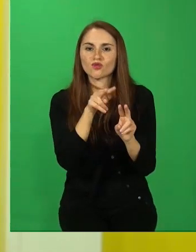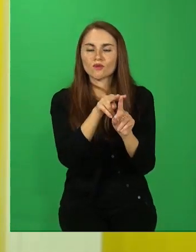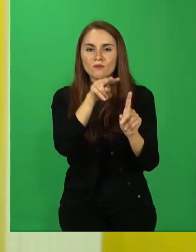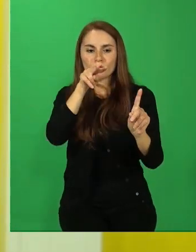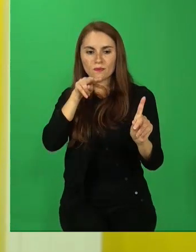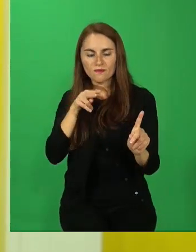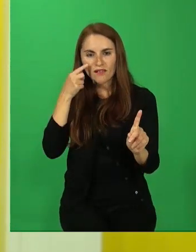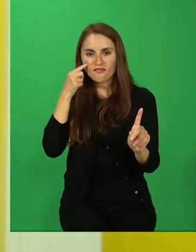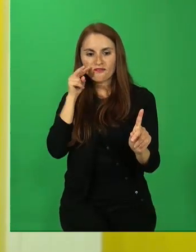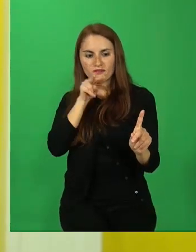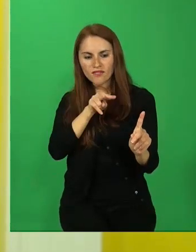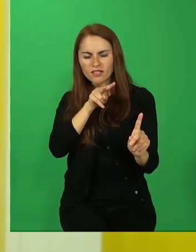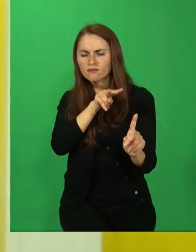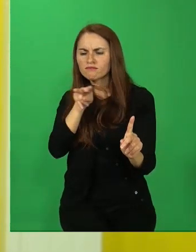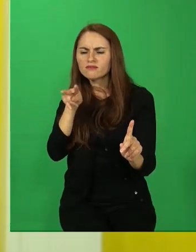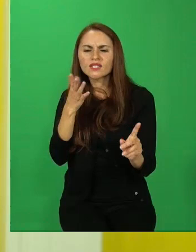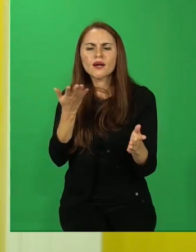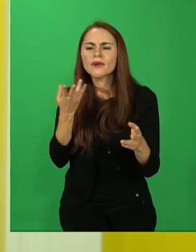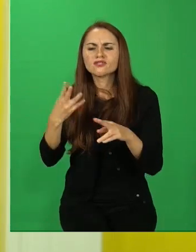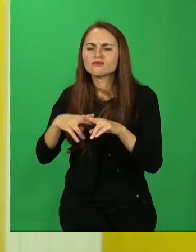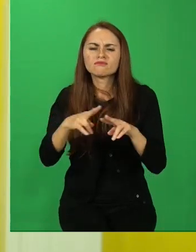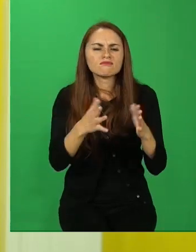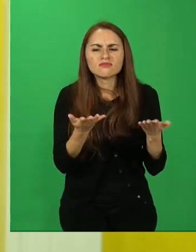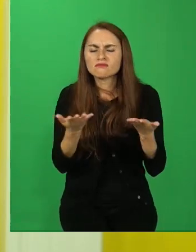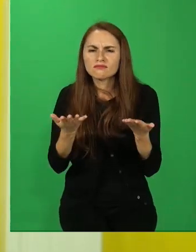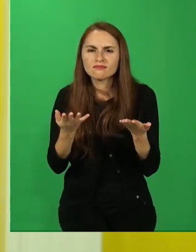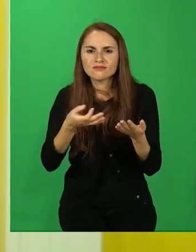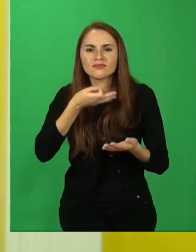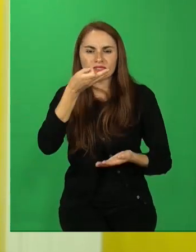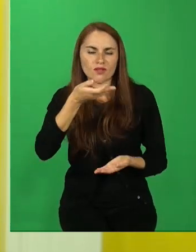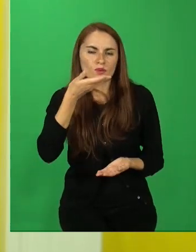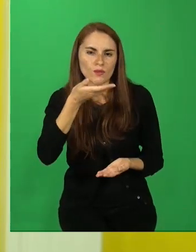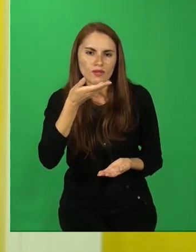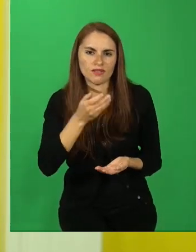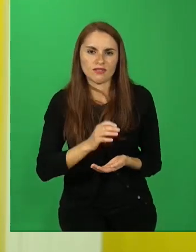un equipo de fútbol, ¿ya? Entonces